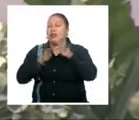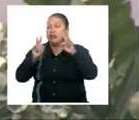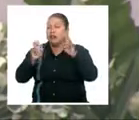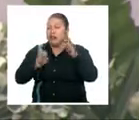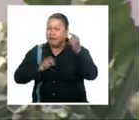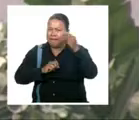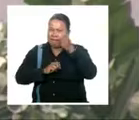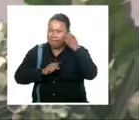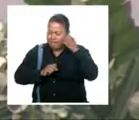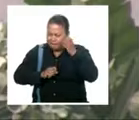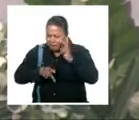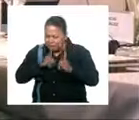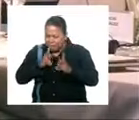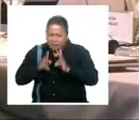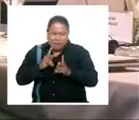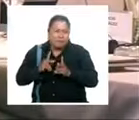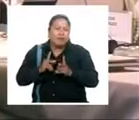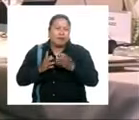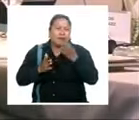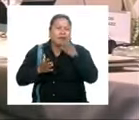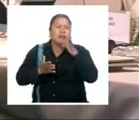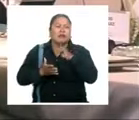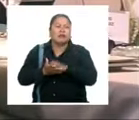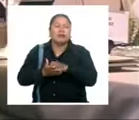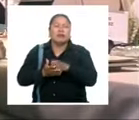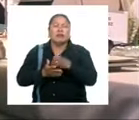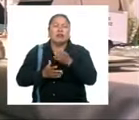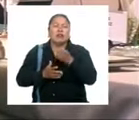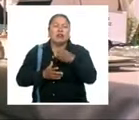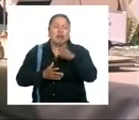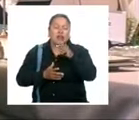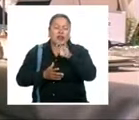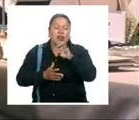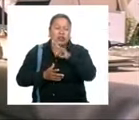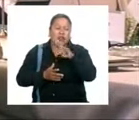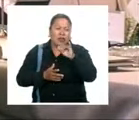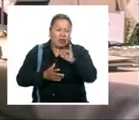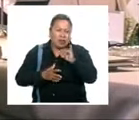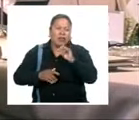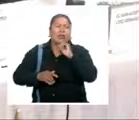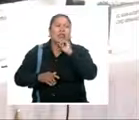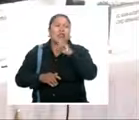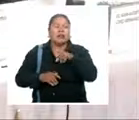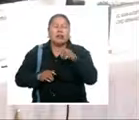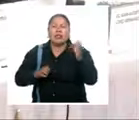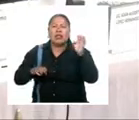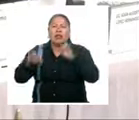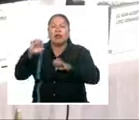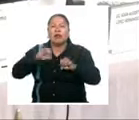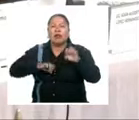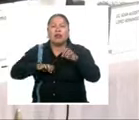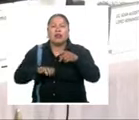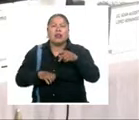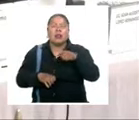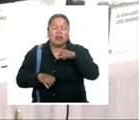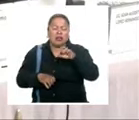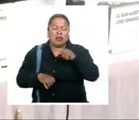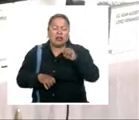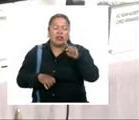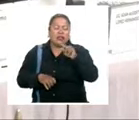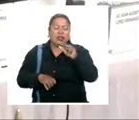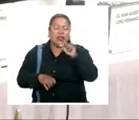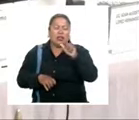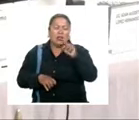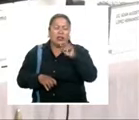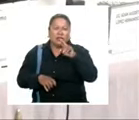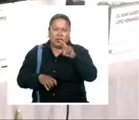Oaxaca con el secretario John Kerry, así como también con el embajador Ken Salazar, fue el